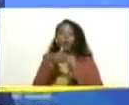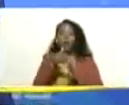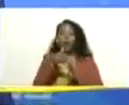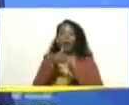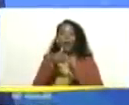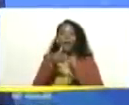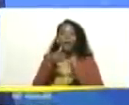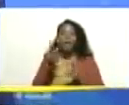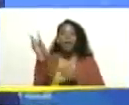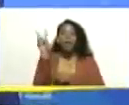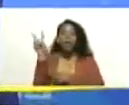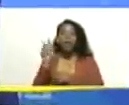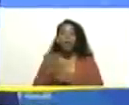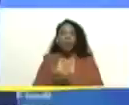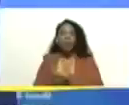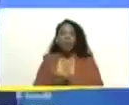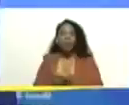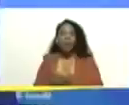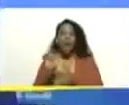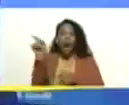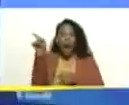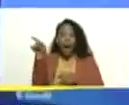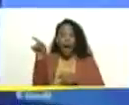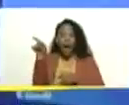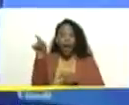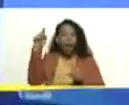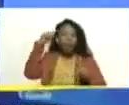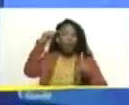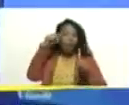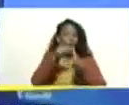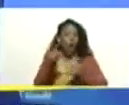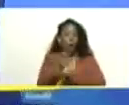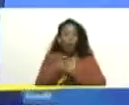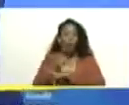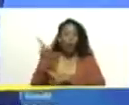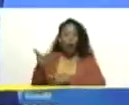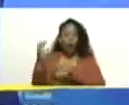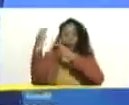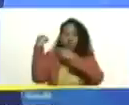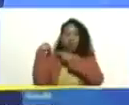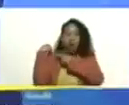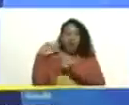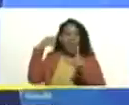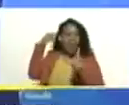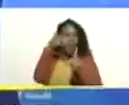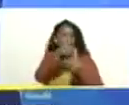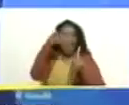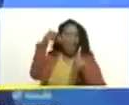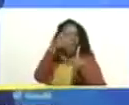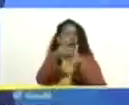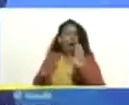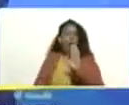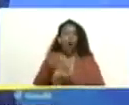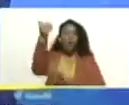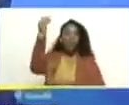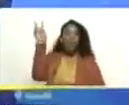que el objetivo de su gobierno y de la agresión y las sanciones contra